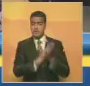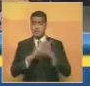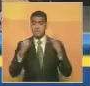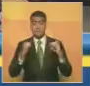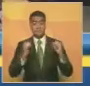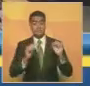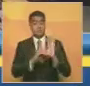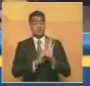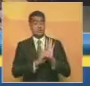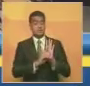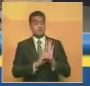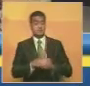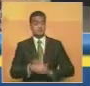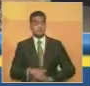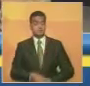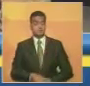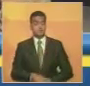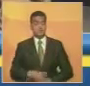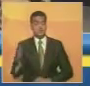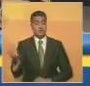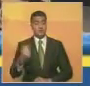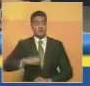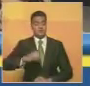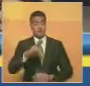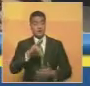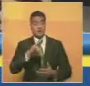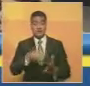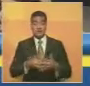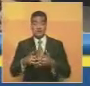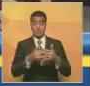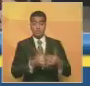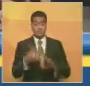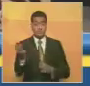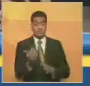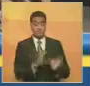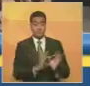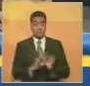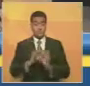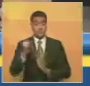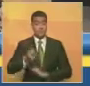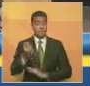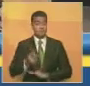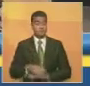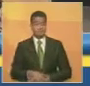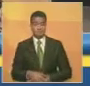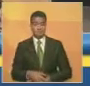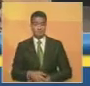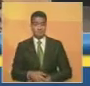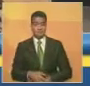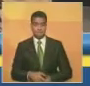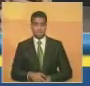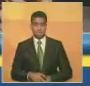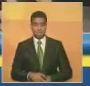profesionales del derecho que han venido a este país han sido recibidos por esta barra de abogados. Y